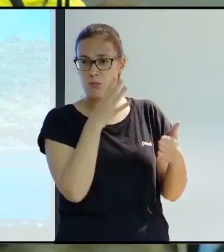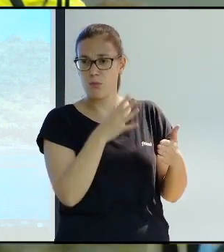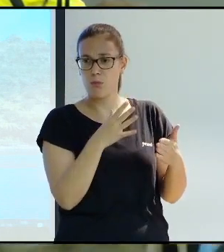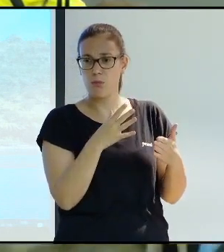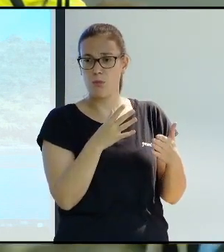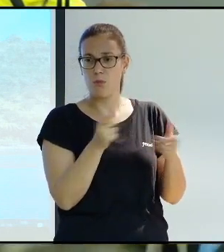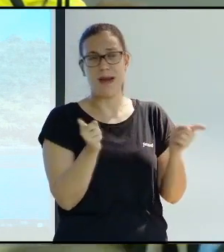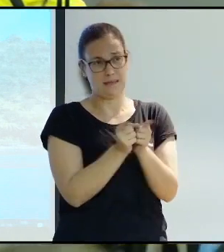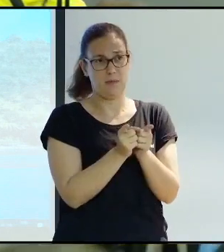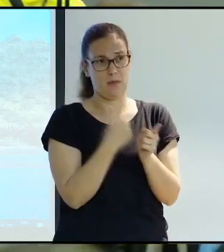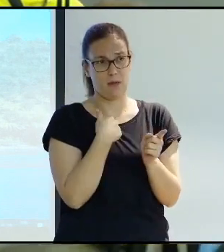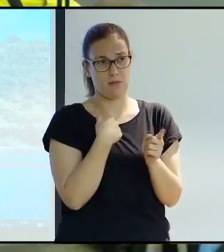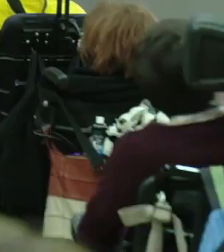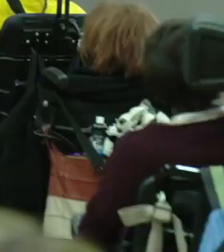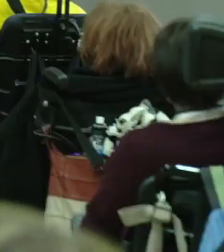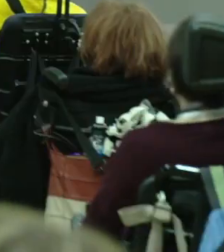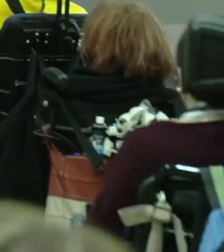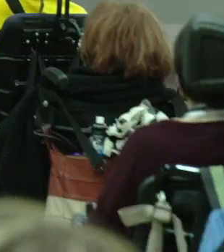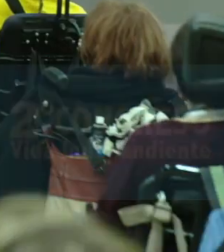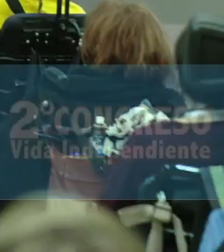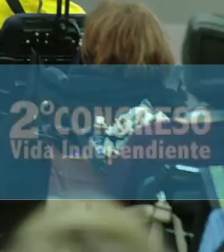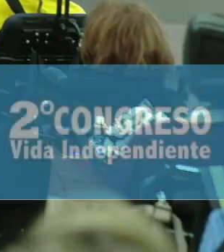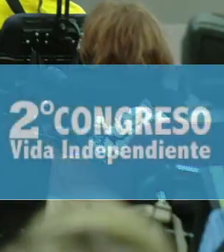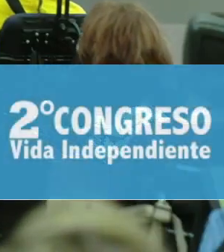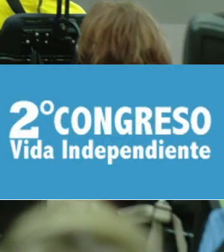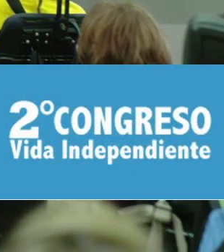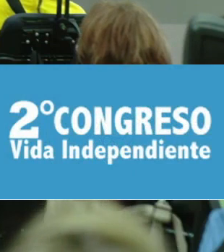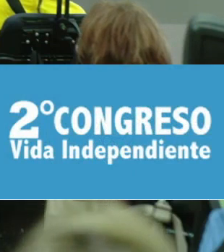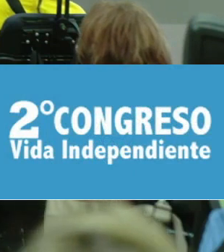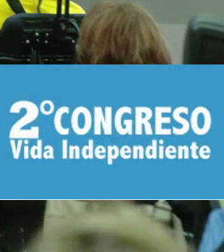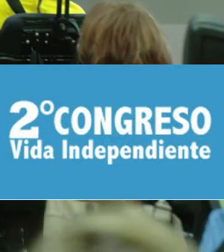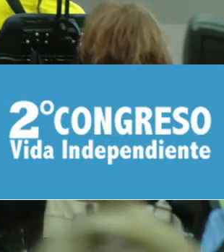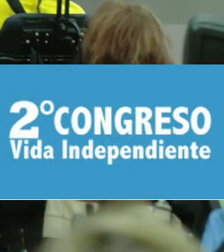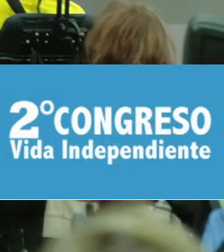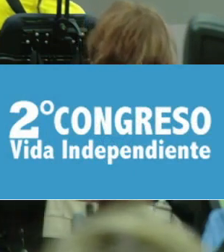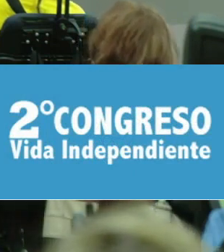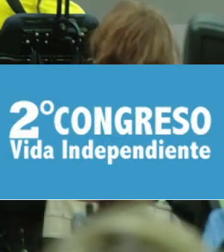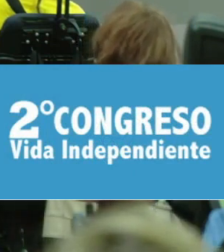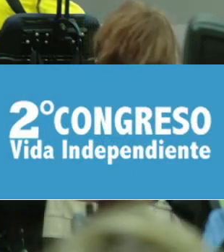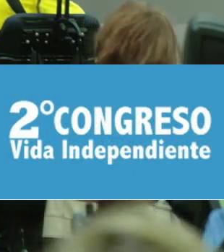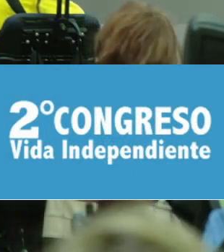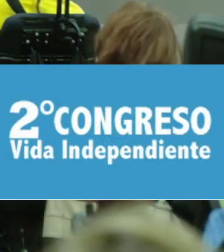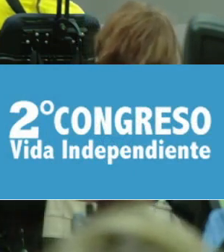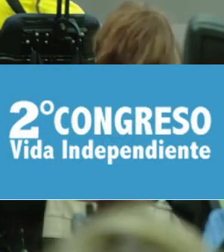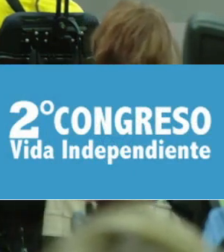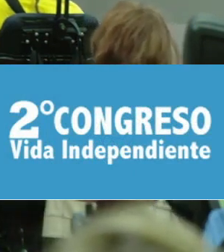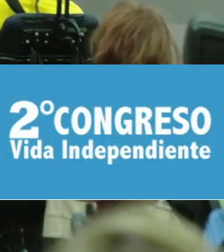quede. Lo voy a intentar. Sobre todo para que podamos hablar todos. Mira, ya casi voy a dejar